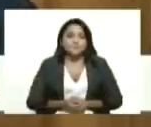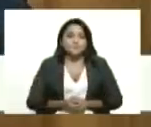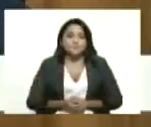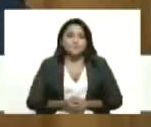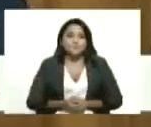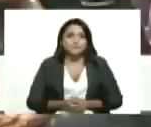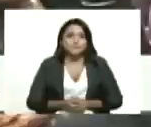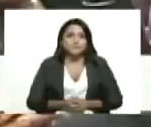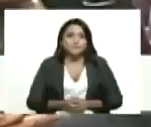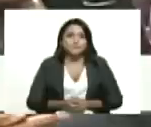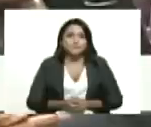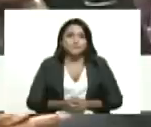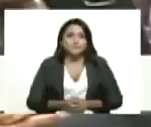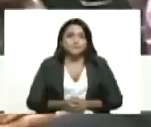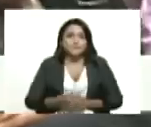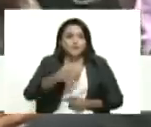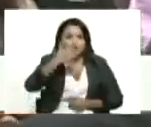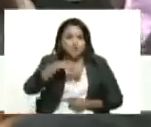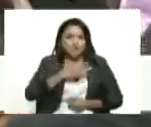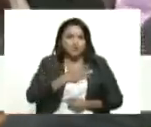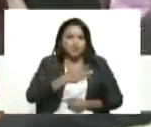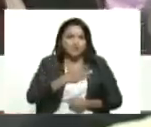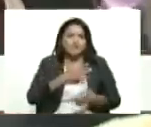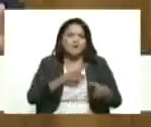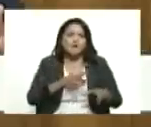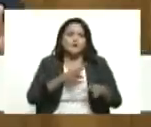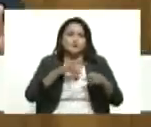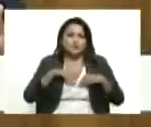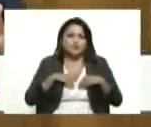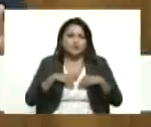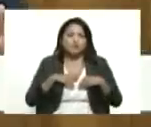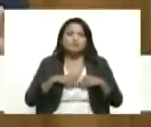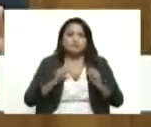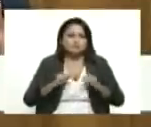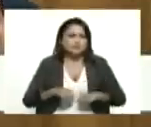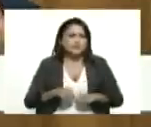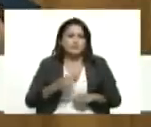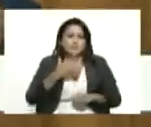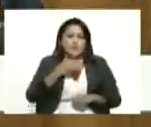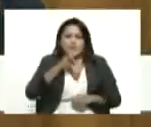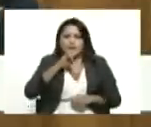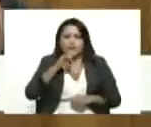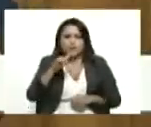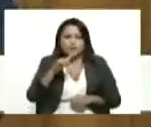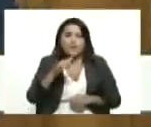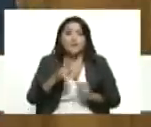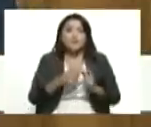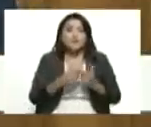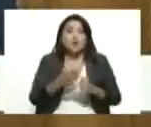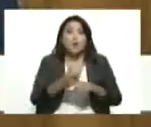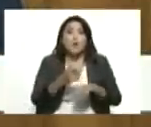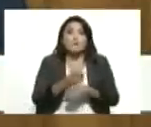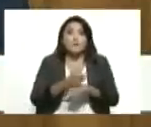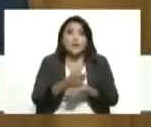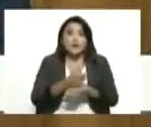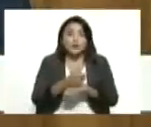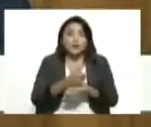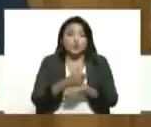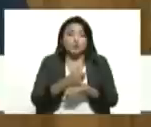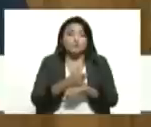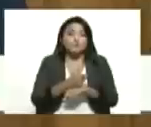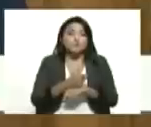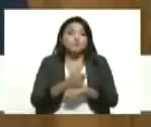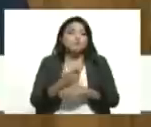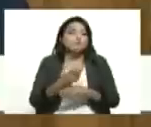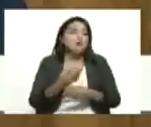Yo valientemente asumo y denuncio a una persona, el Estado te va a gratificar por la denuncia que hiciste, que ha